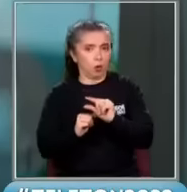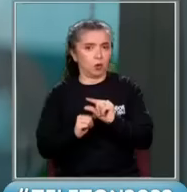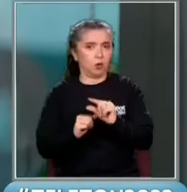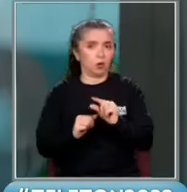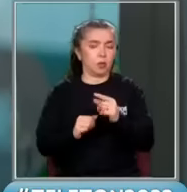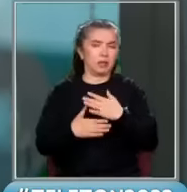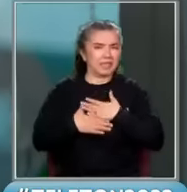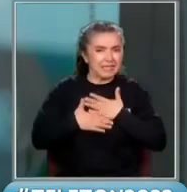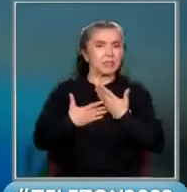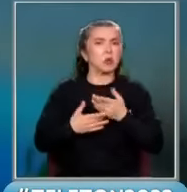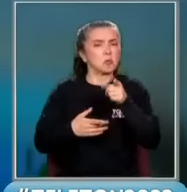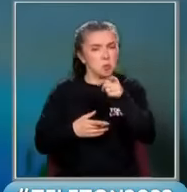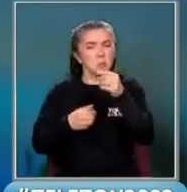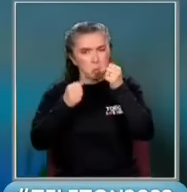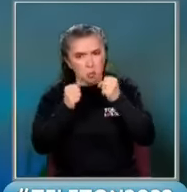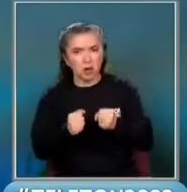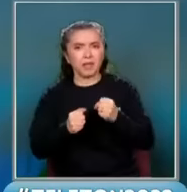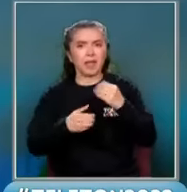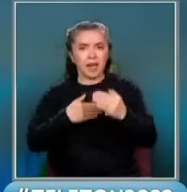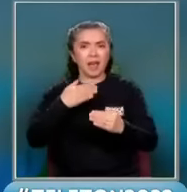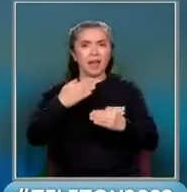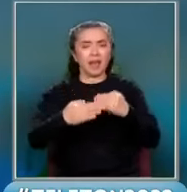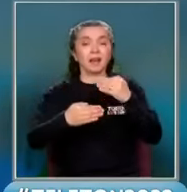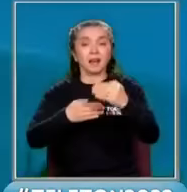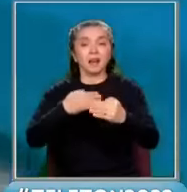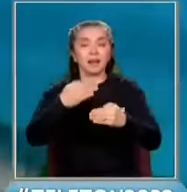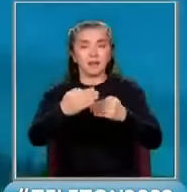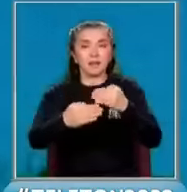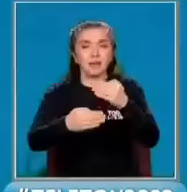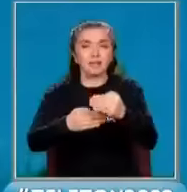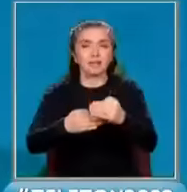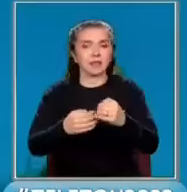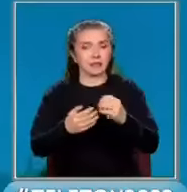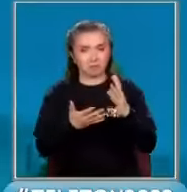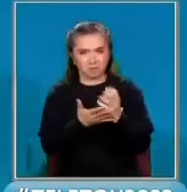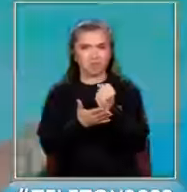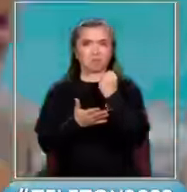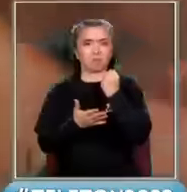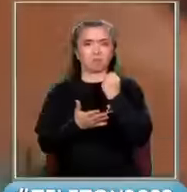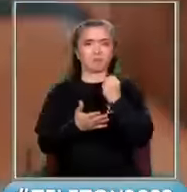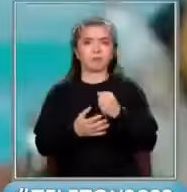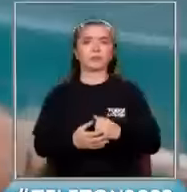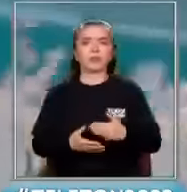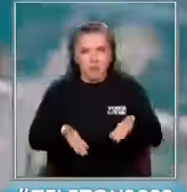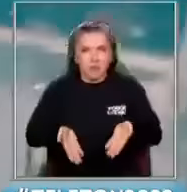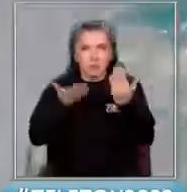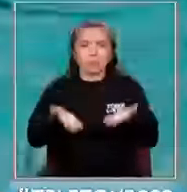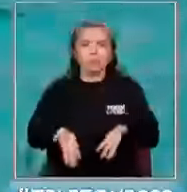ellos son capaces. El avance que uno puede tener es súper grande.